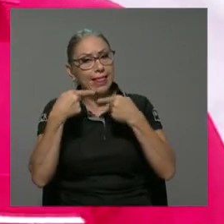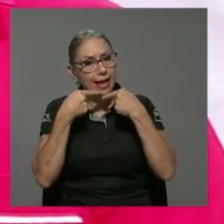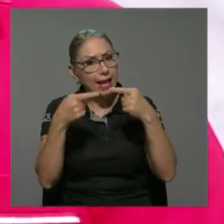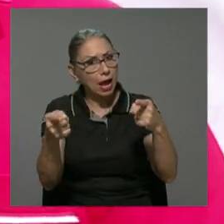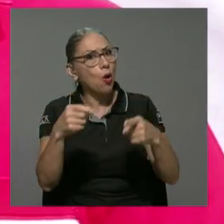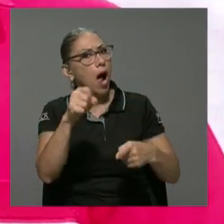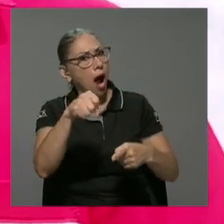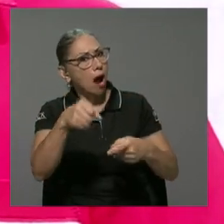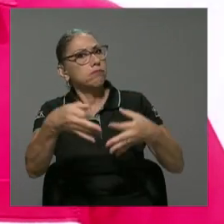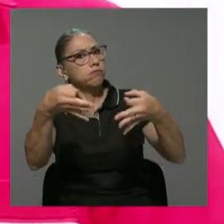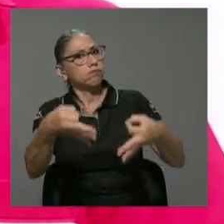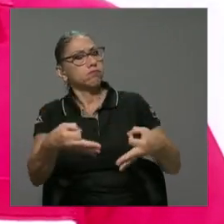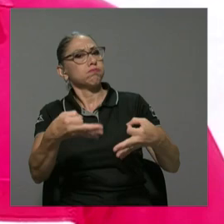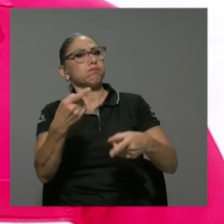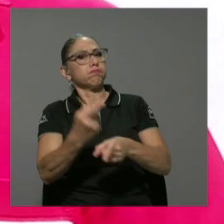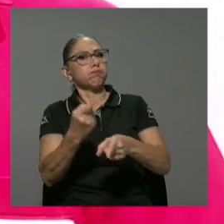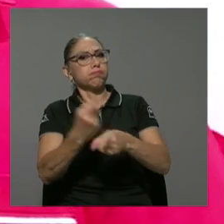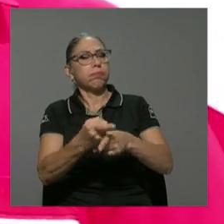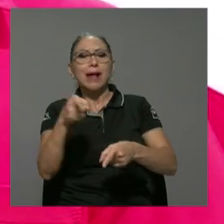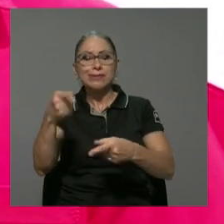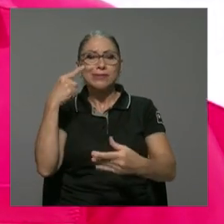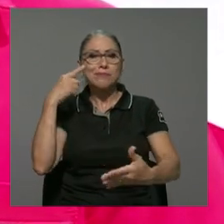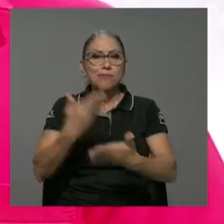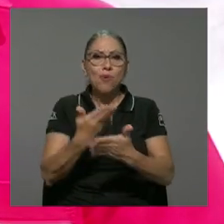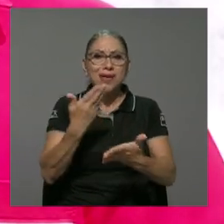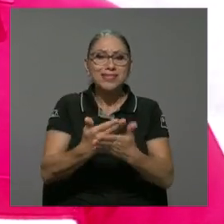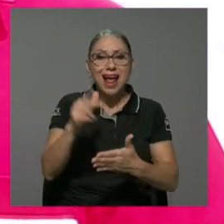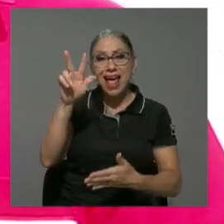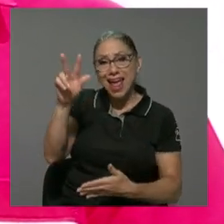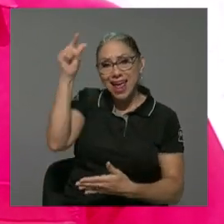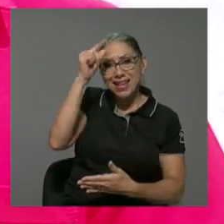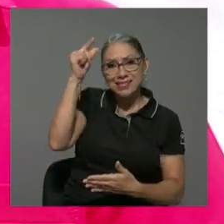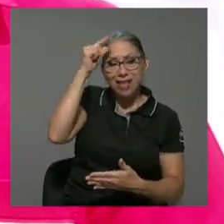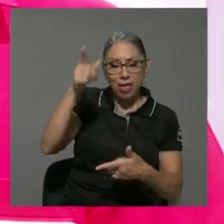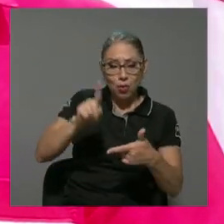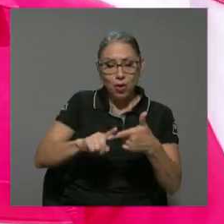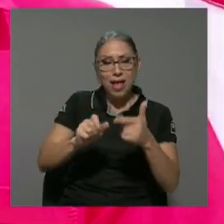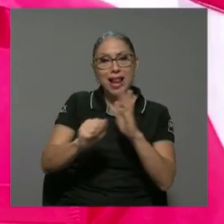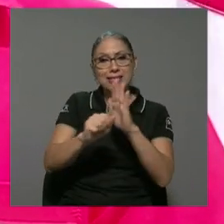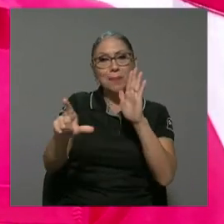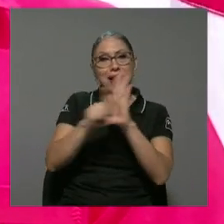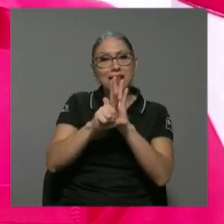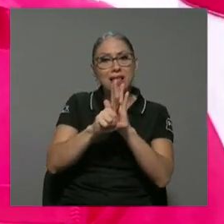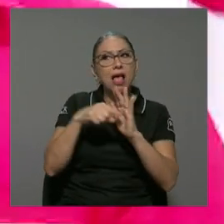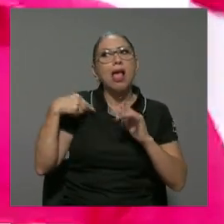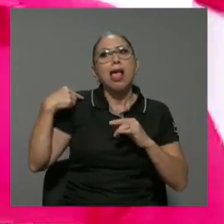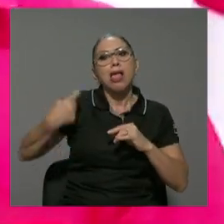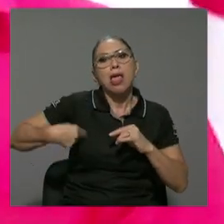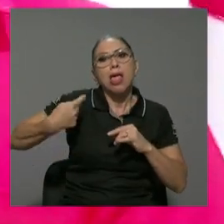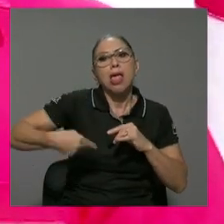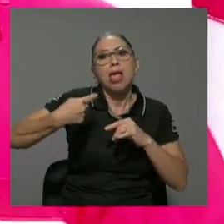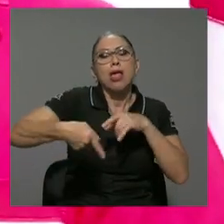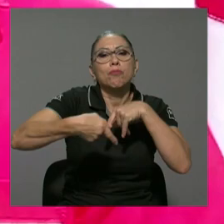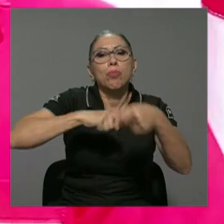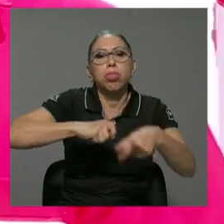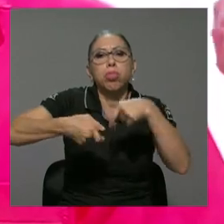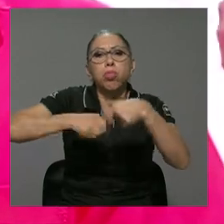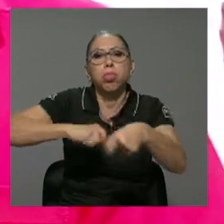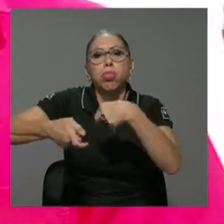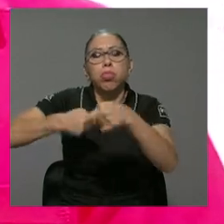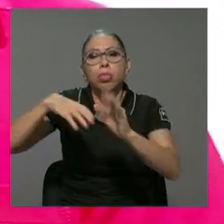efectivamente. Eso demuestra que el Estado, la Asamblea Legislativa, violentan constantemente la Constitución